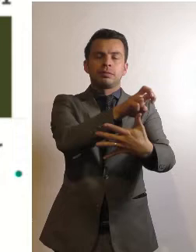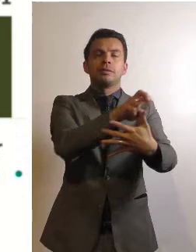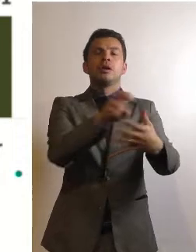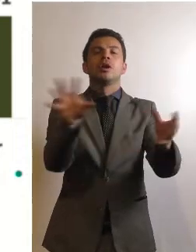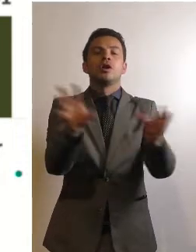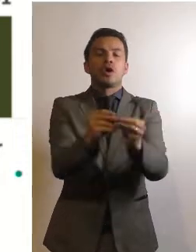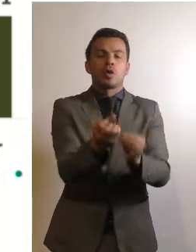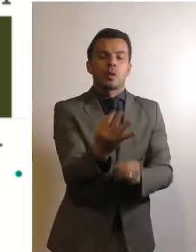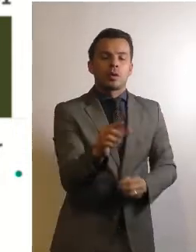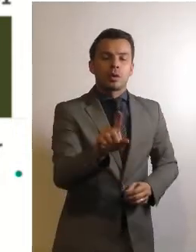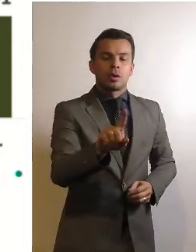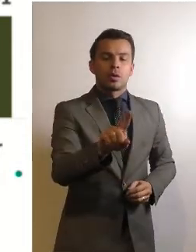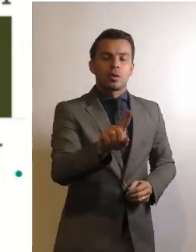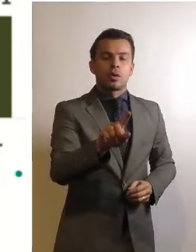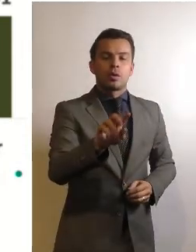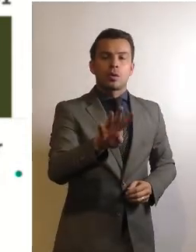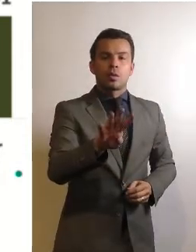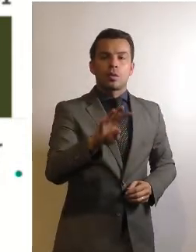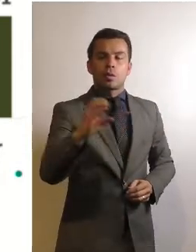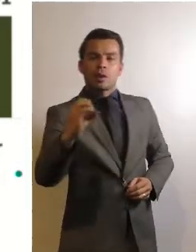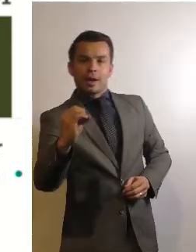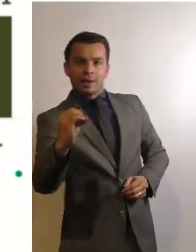140 instructores asistentes,